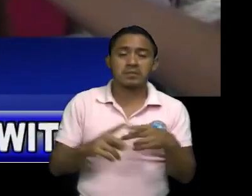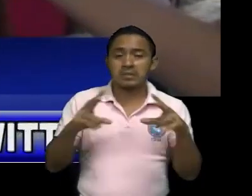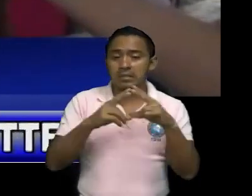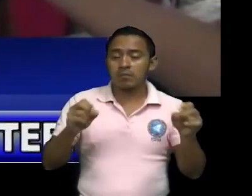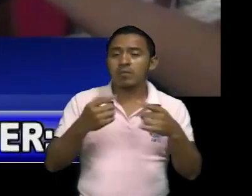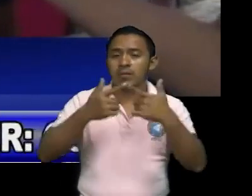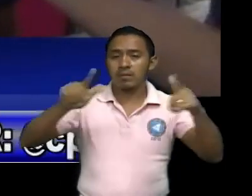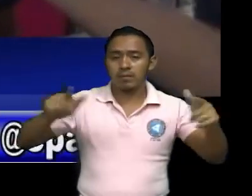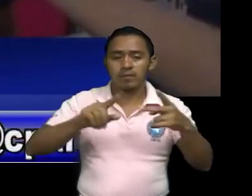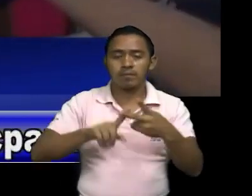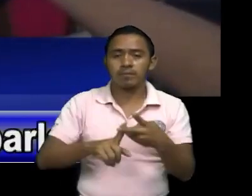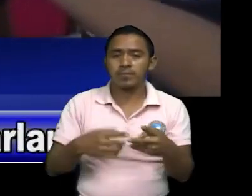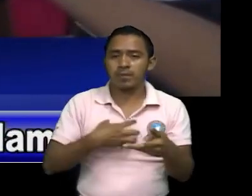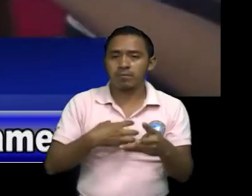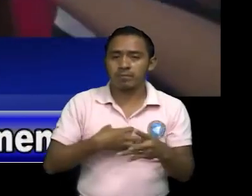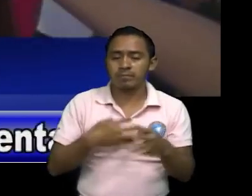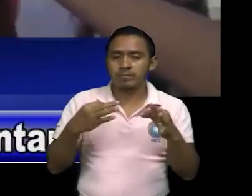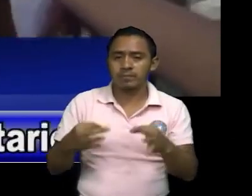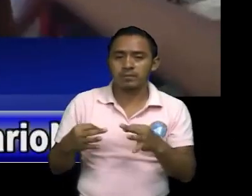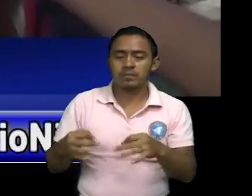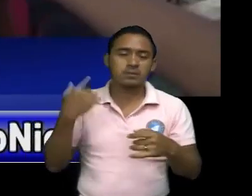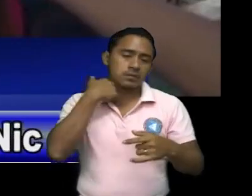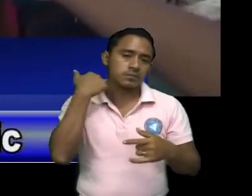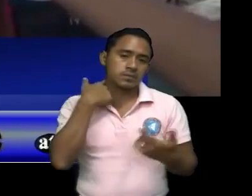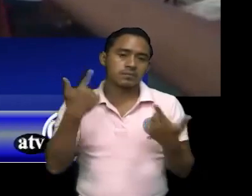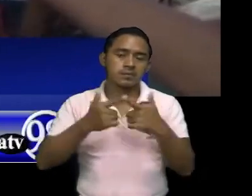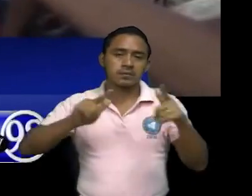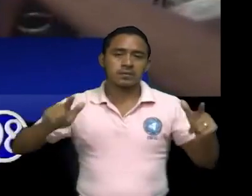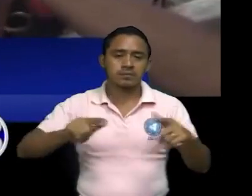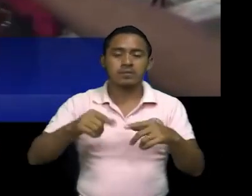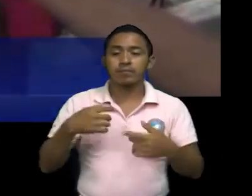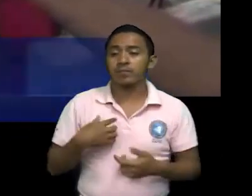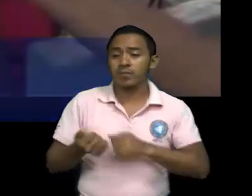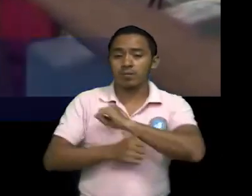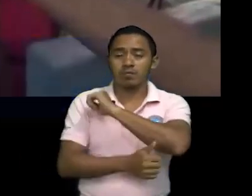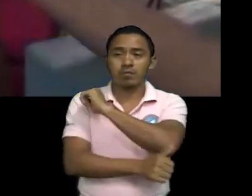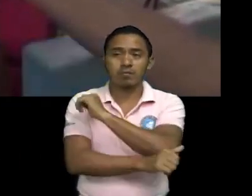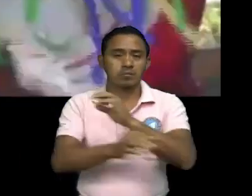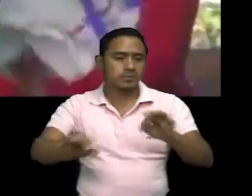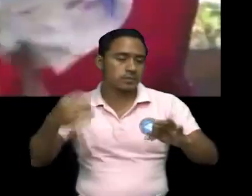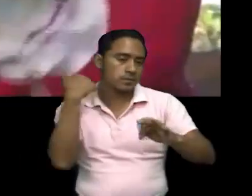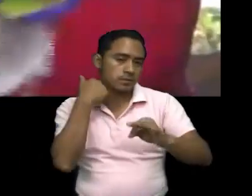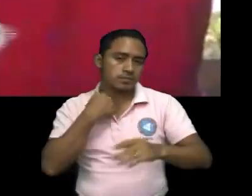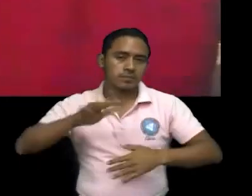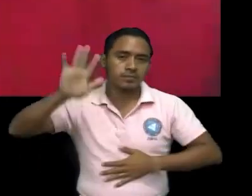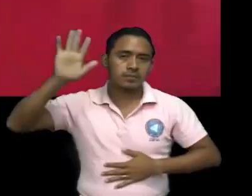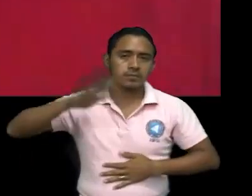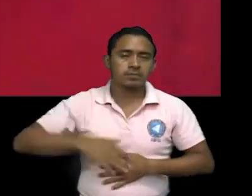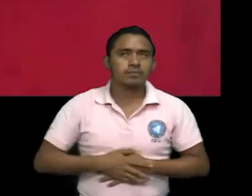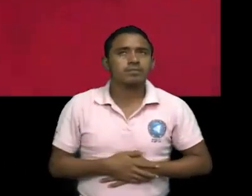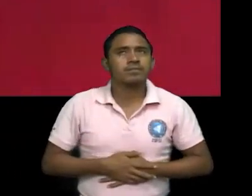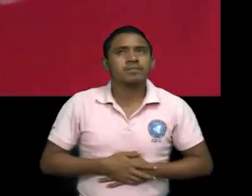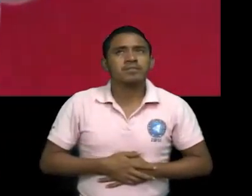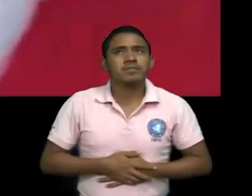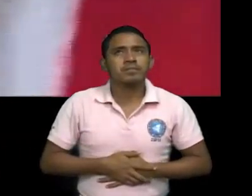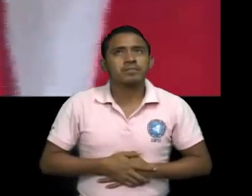una Nicaragua bendita y siempre libre. Aquí nuestros estudiantes diciendo presente en estas fiestas patrias.